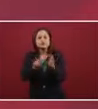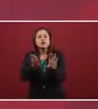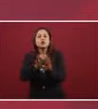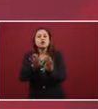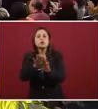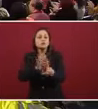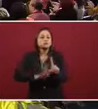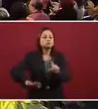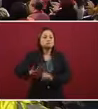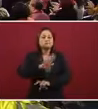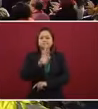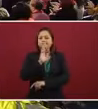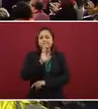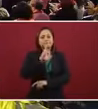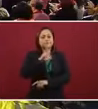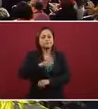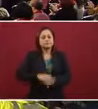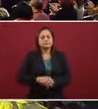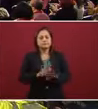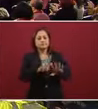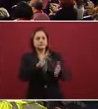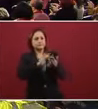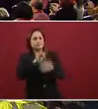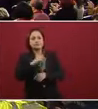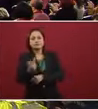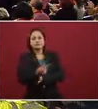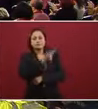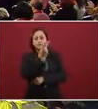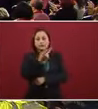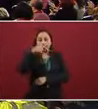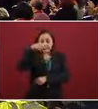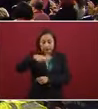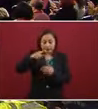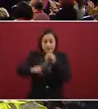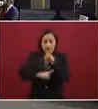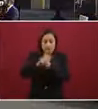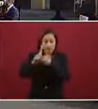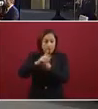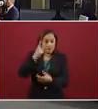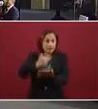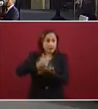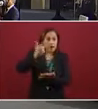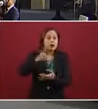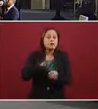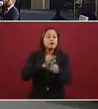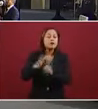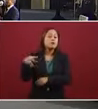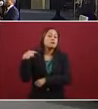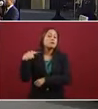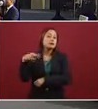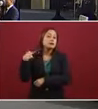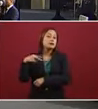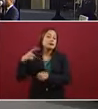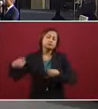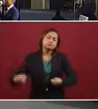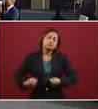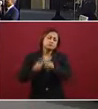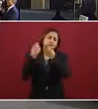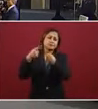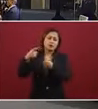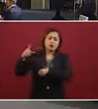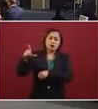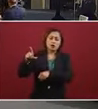segunda pregunta. Una de las crisis institucionales más grandes que hay en este país es en Veracruz, en este conflicto que se da entre el gobierno local y la